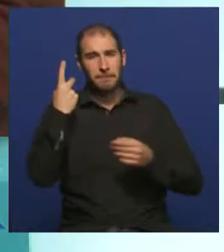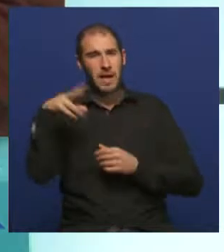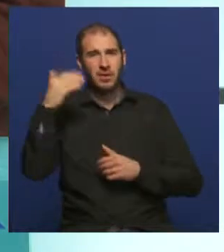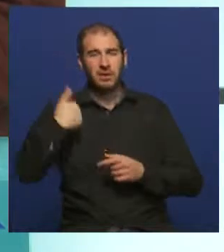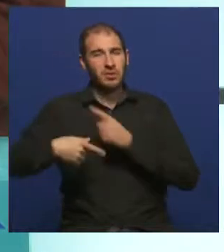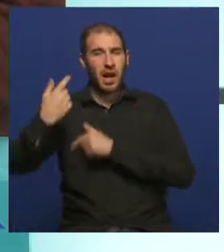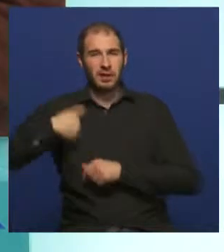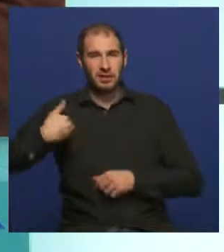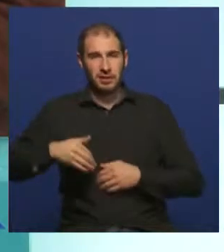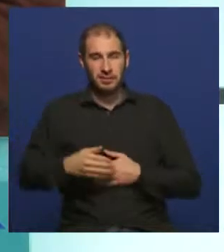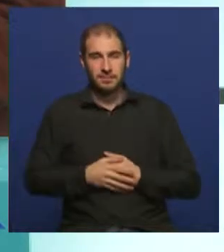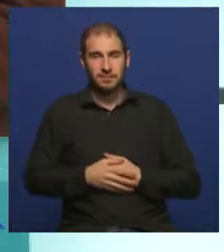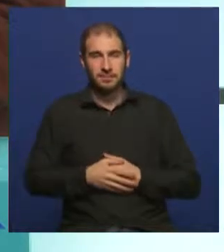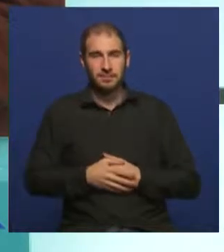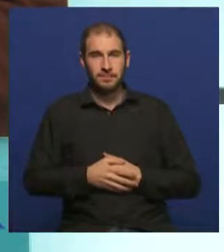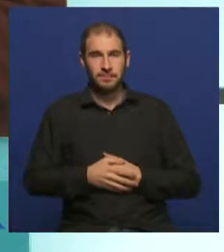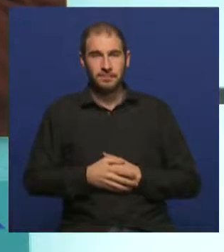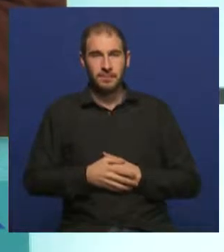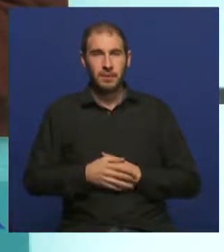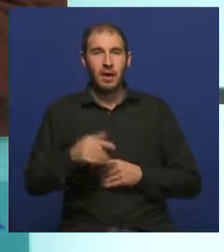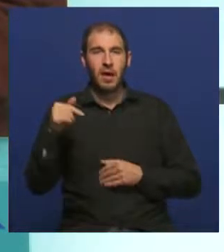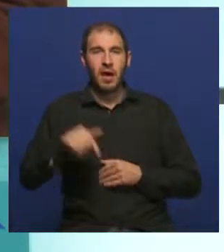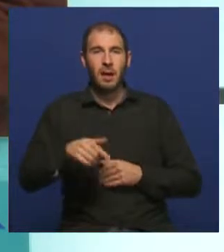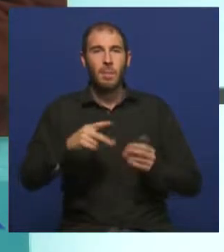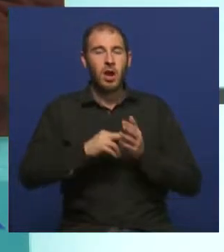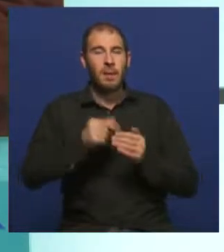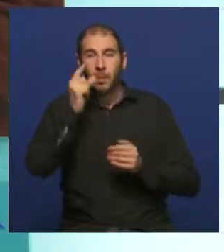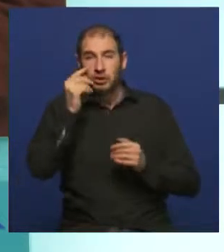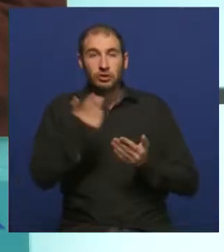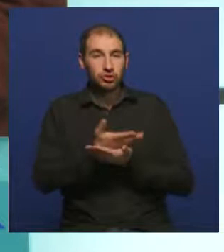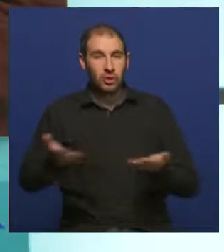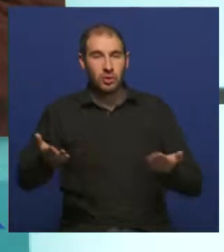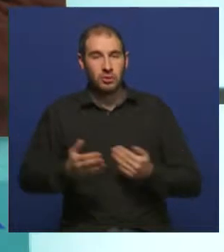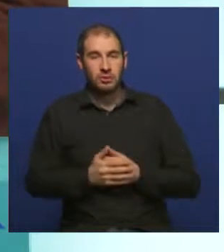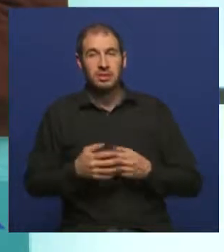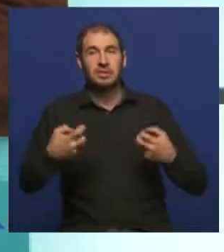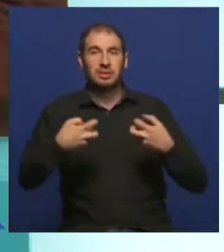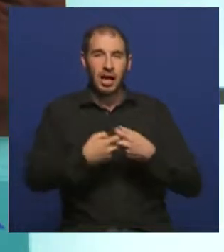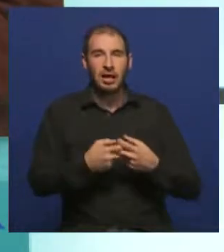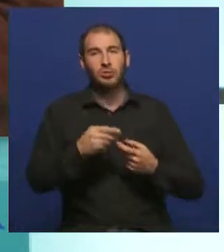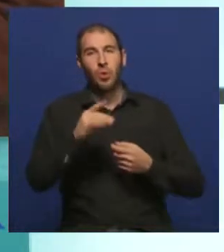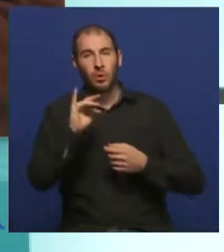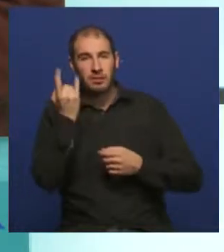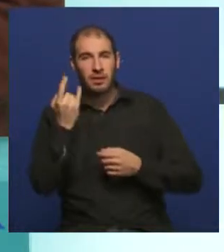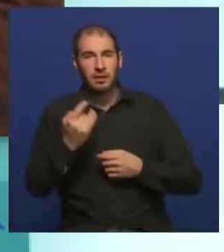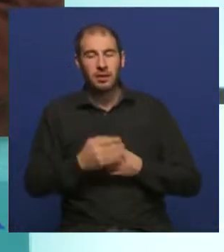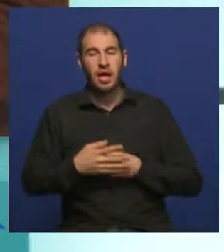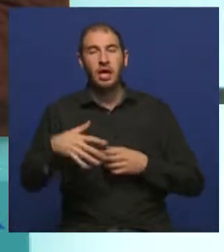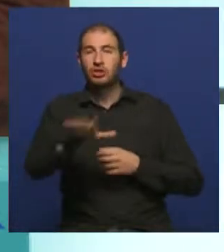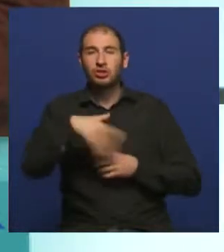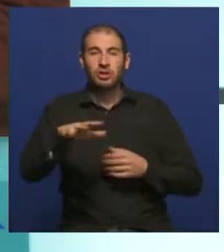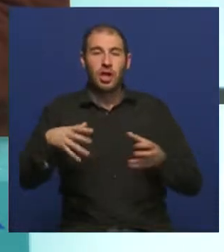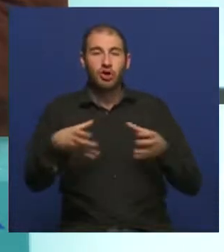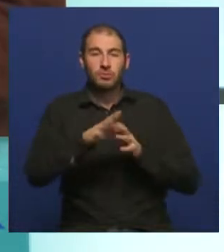historia, que afectó a todos los partidos políticos, a los gremios, a las universidades, a la sociedad en